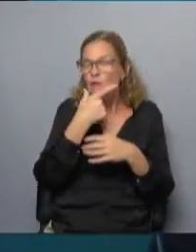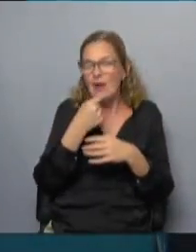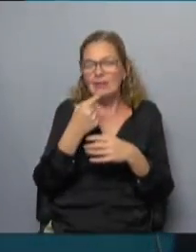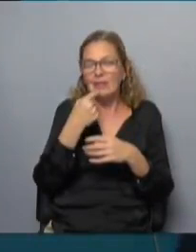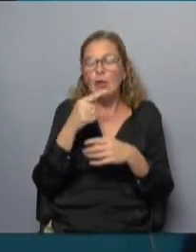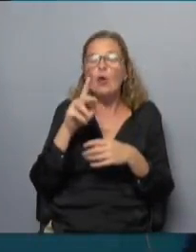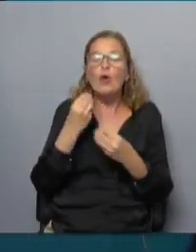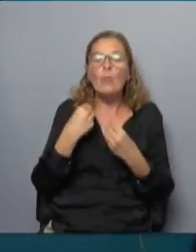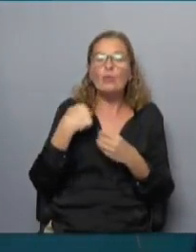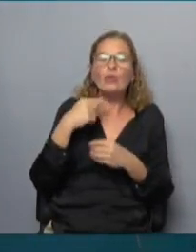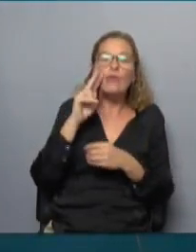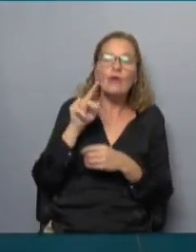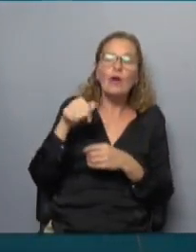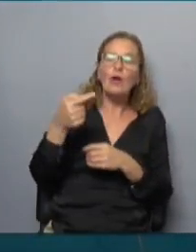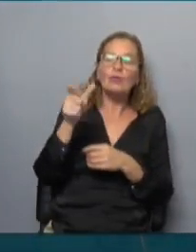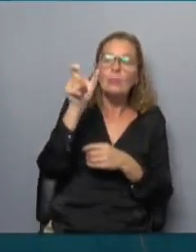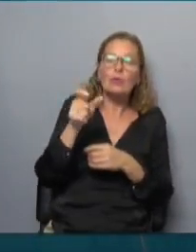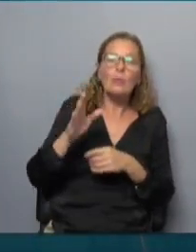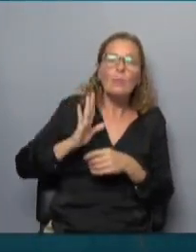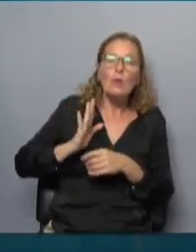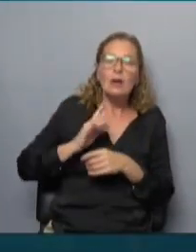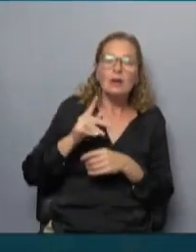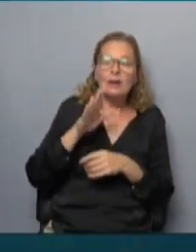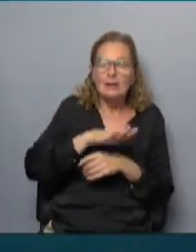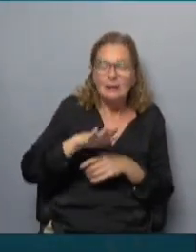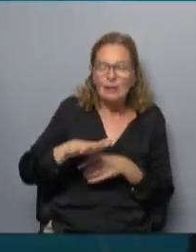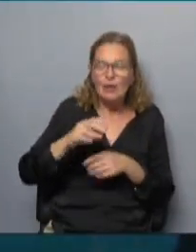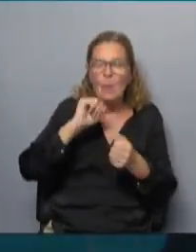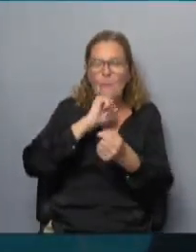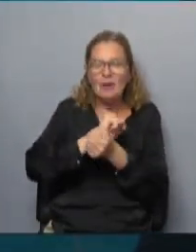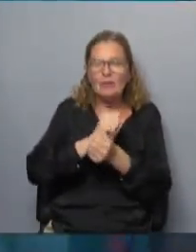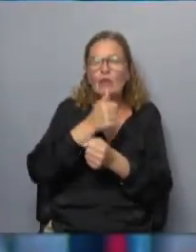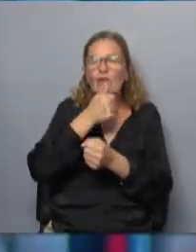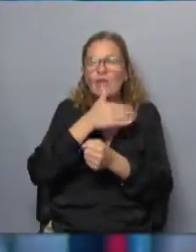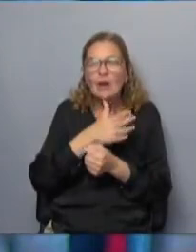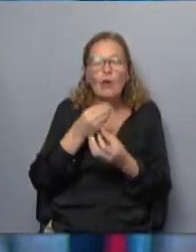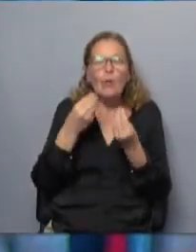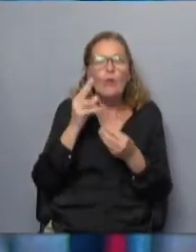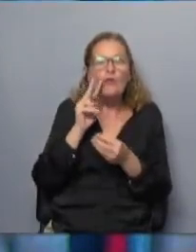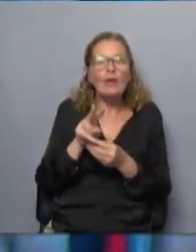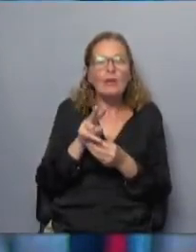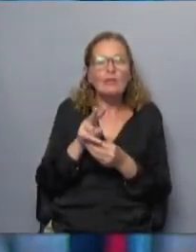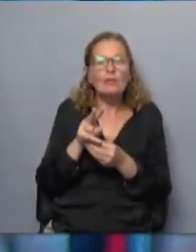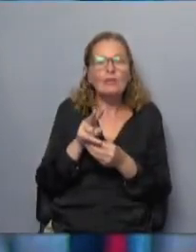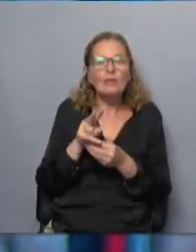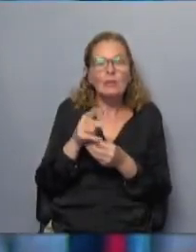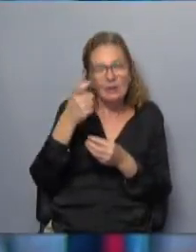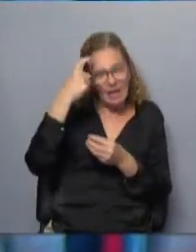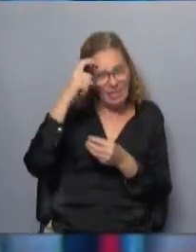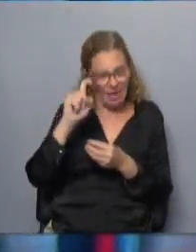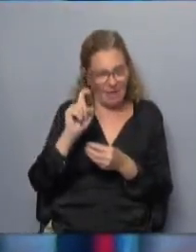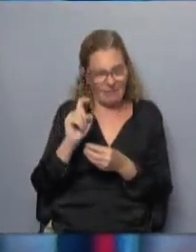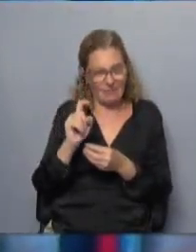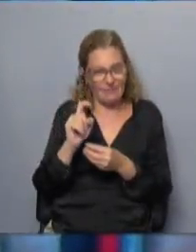yo veo al otro como se ve la mujer en los niños los presos los viejos como los veo esa concepción es la ideología